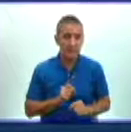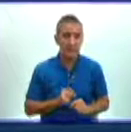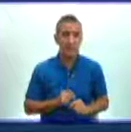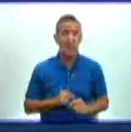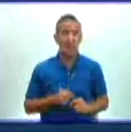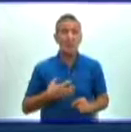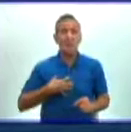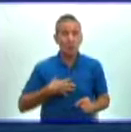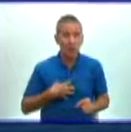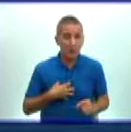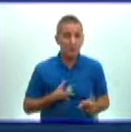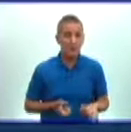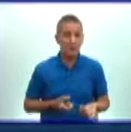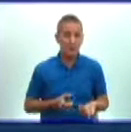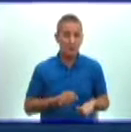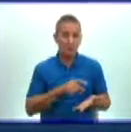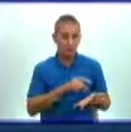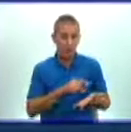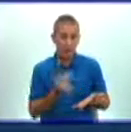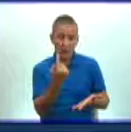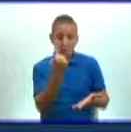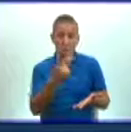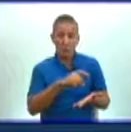con diferentes oraciones.